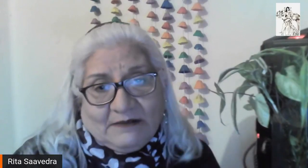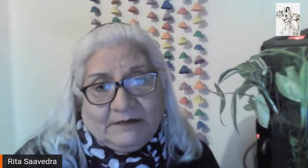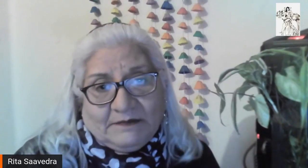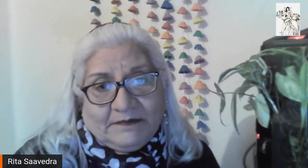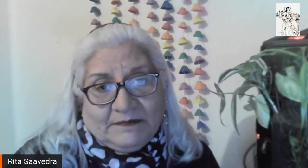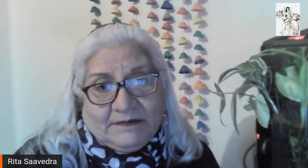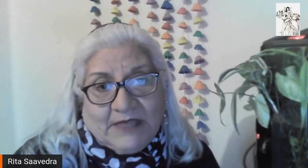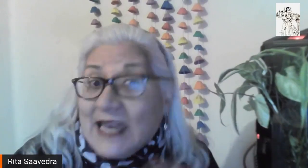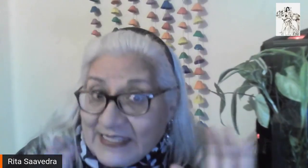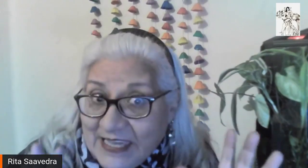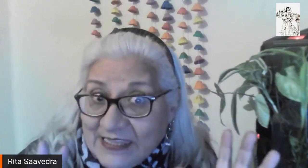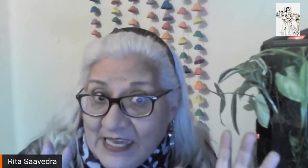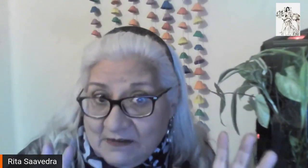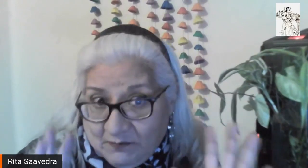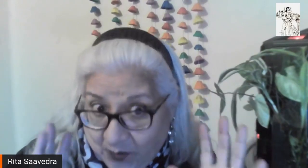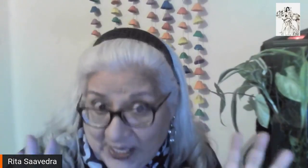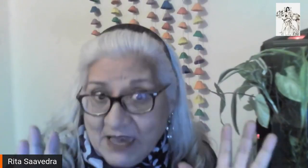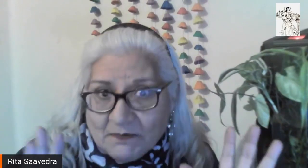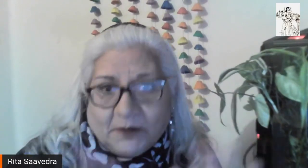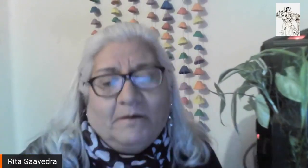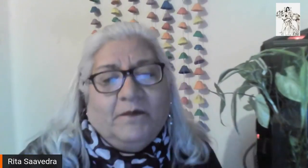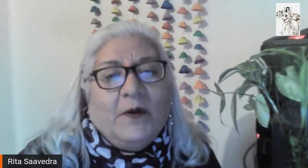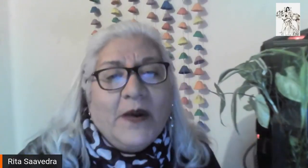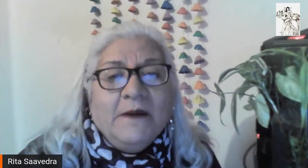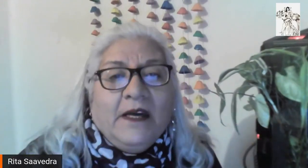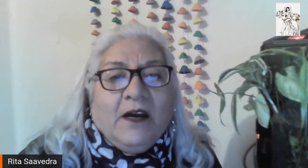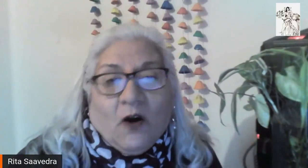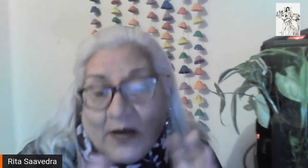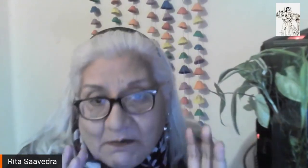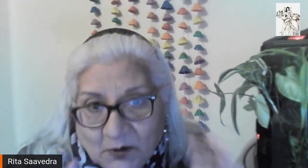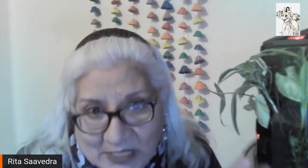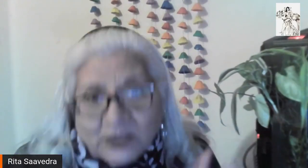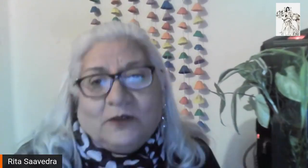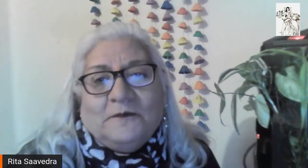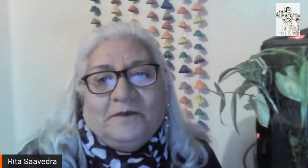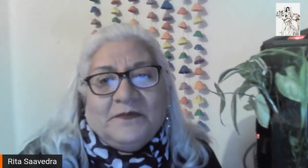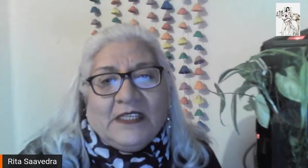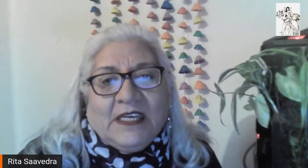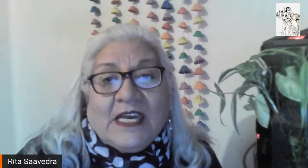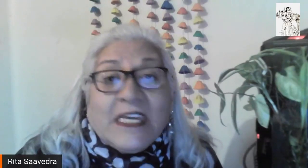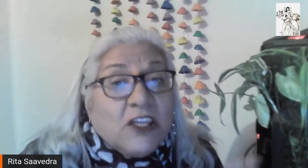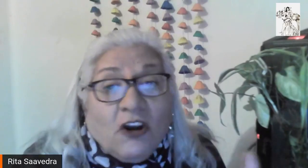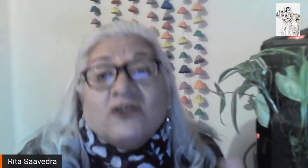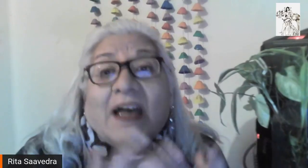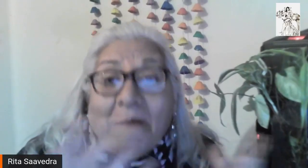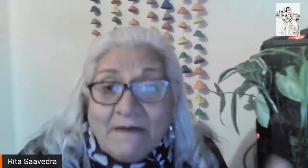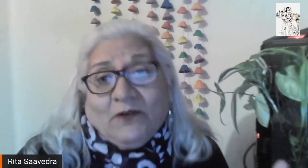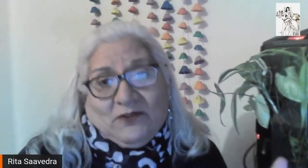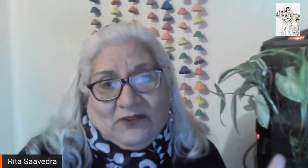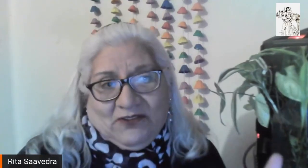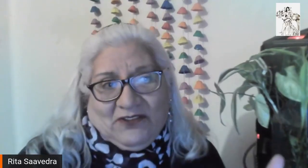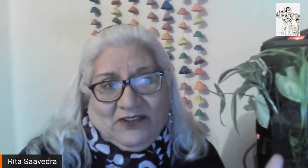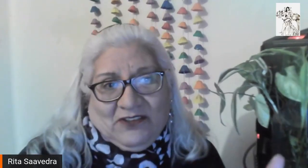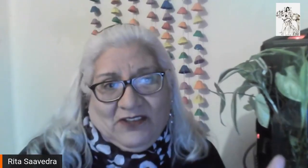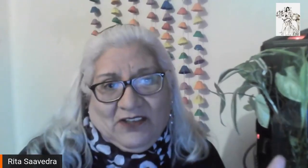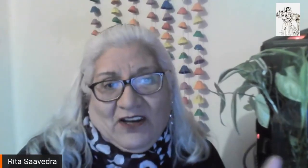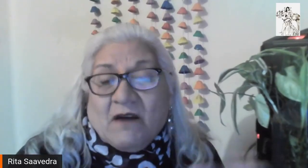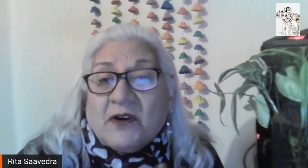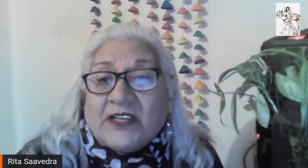todos los días. El aceite, por ejemplo, ¿no ve? O el pollito. Y no lo